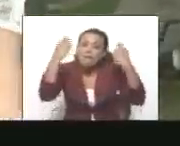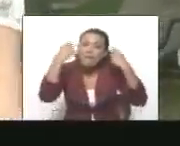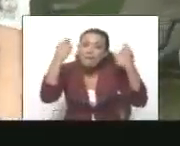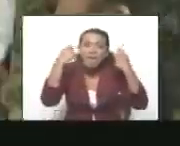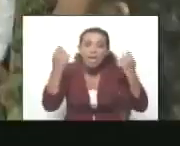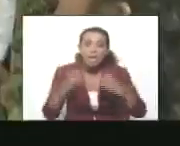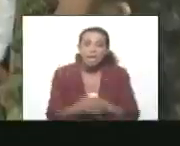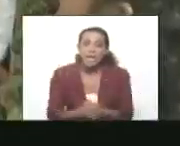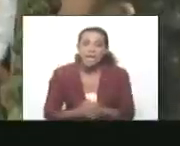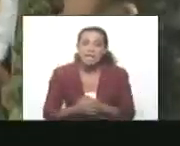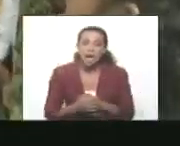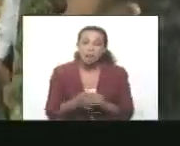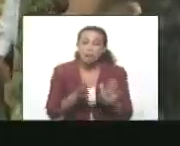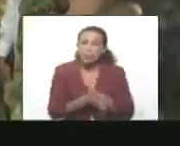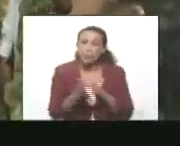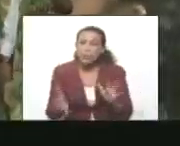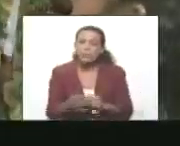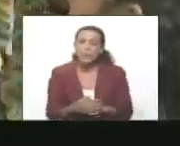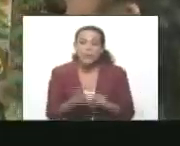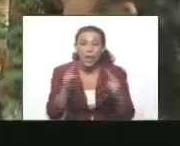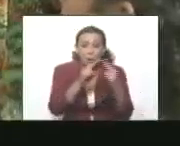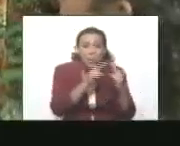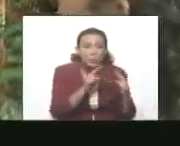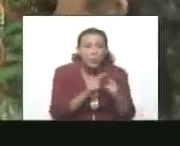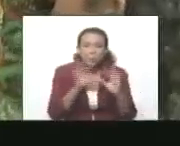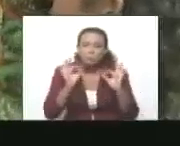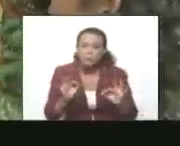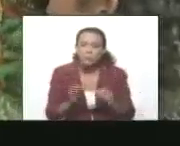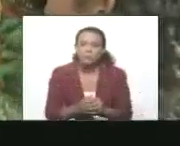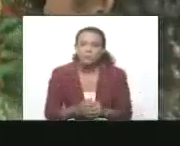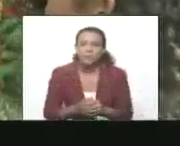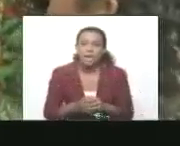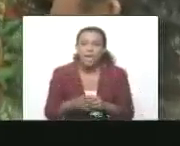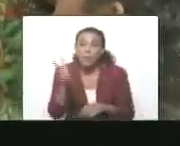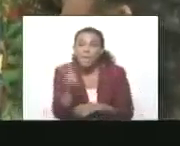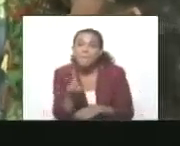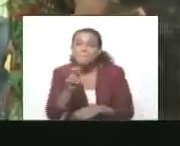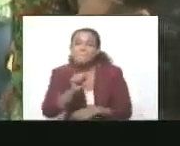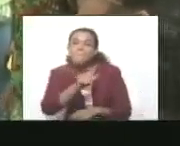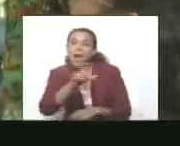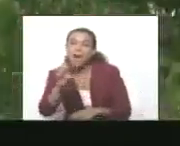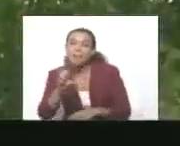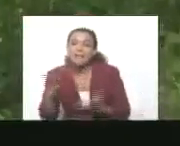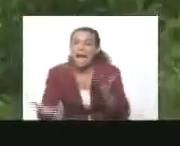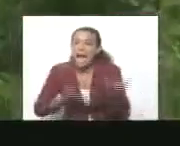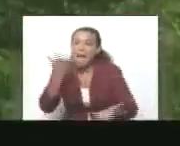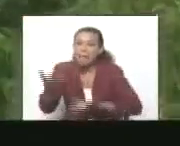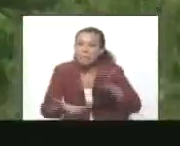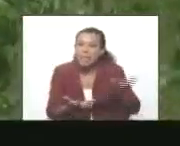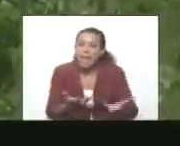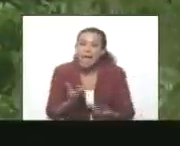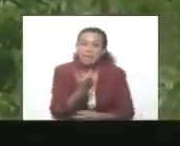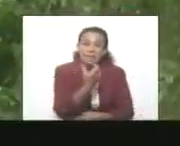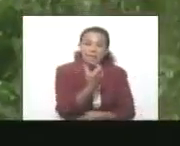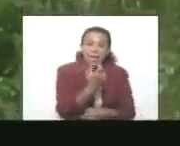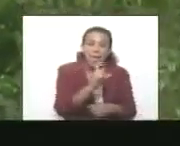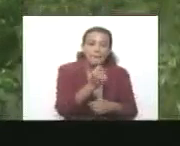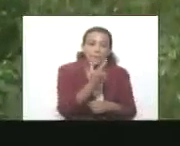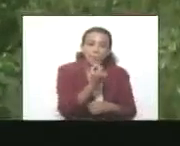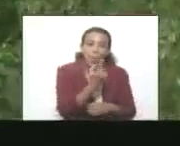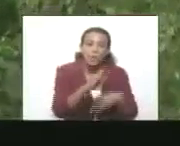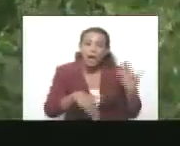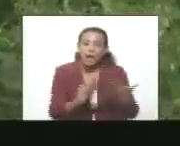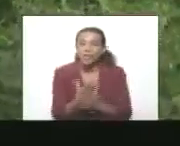gente desconocía o desconoce del baile en candela, que es un ritual que se lleva del 11 para el 12